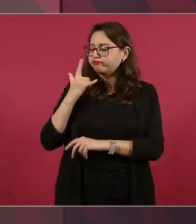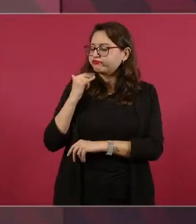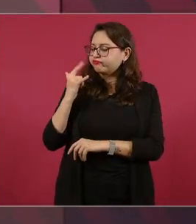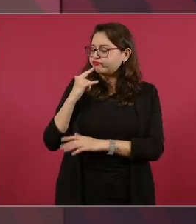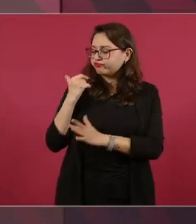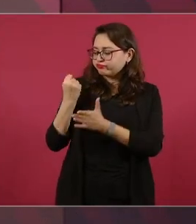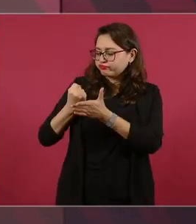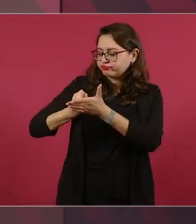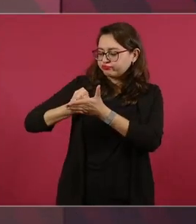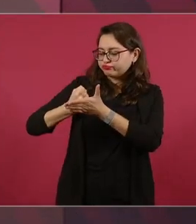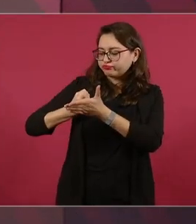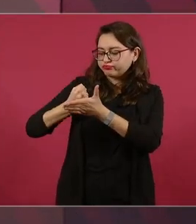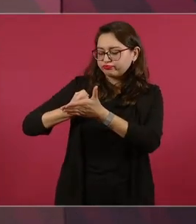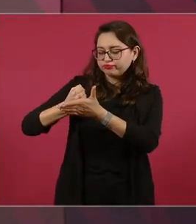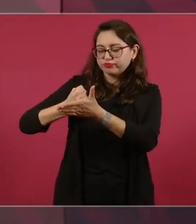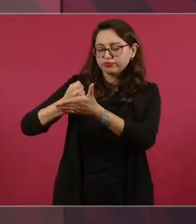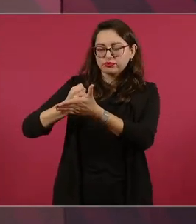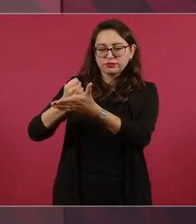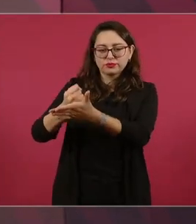campesino